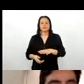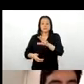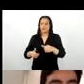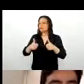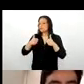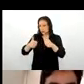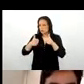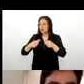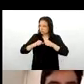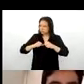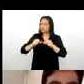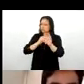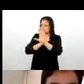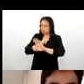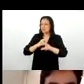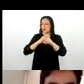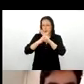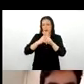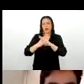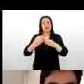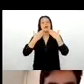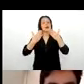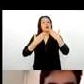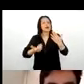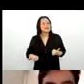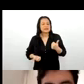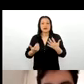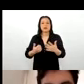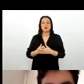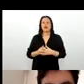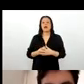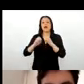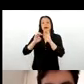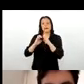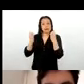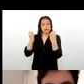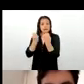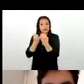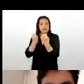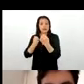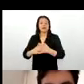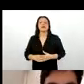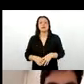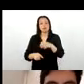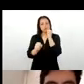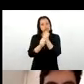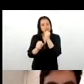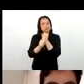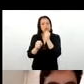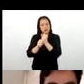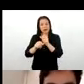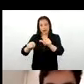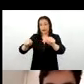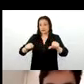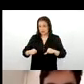conservación. Justamente gracias a nuestro equipo que trabaja en las áreas, como